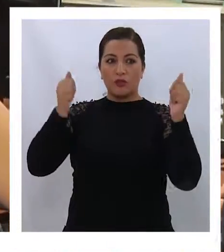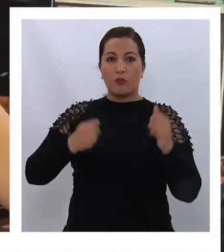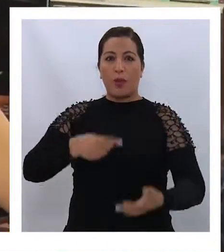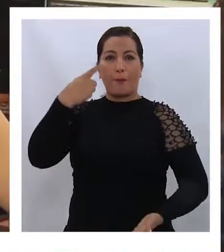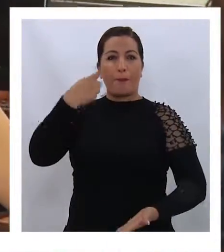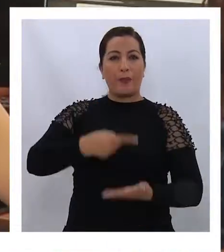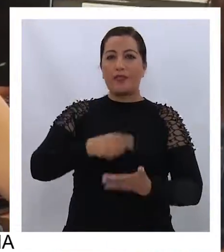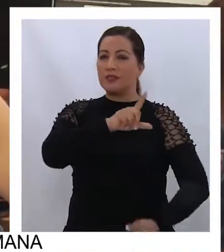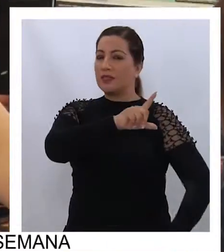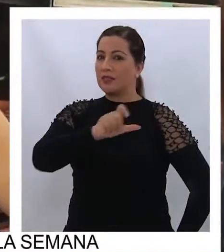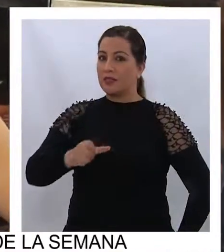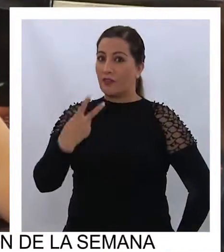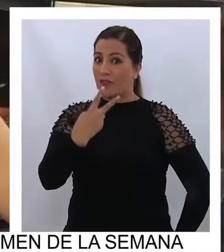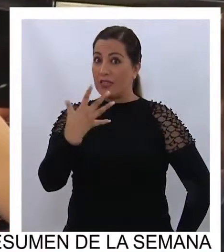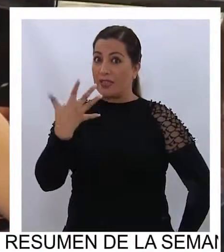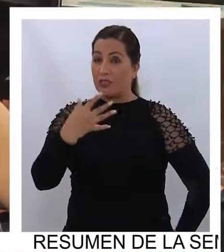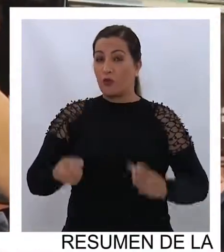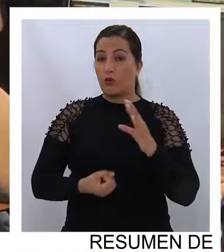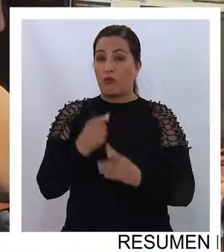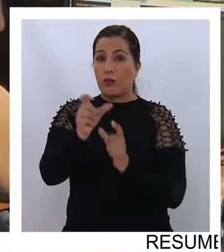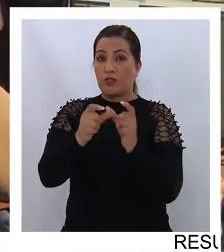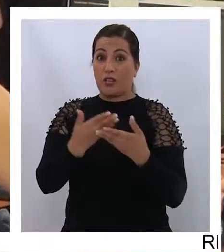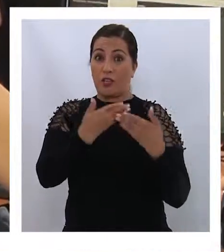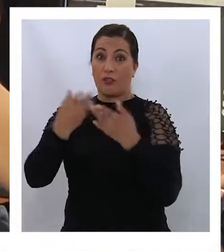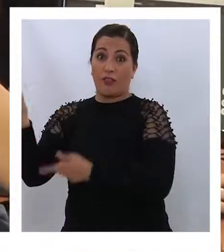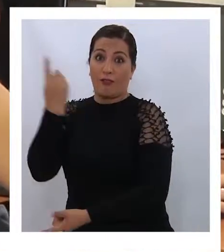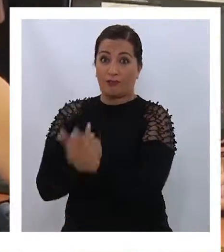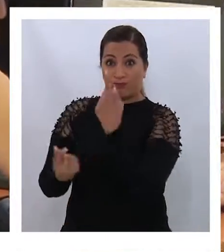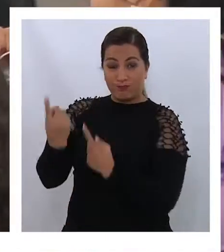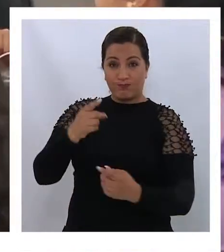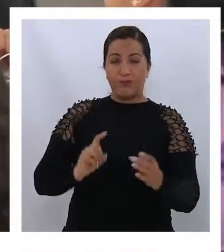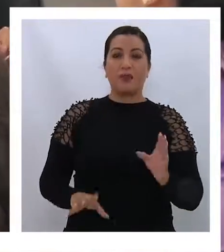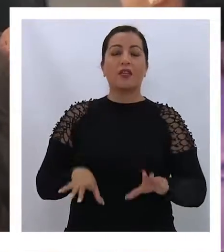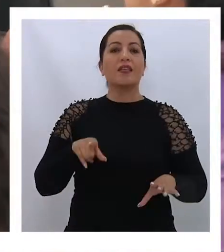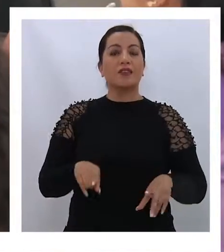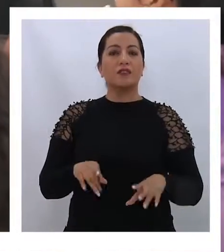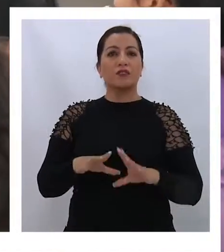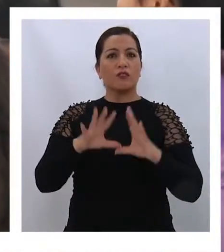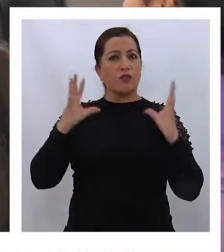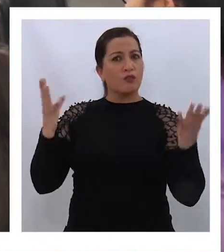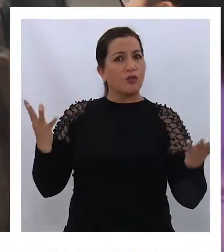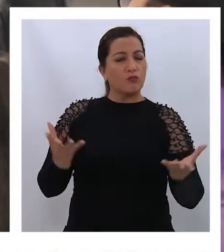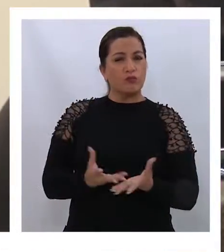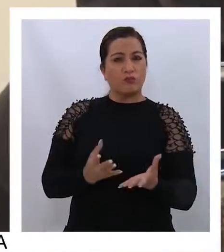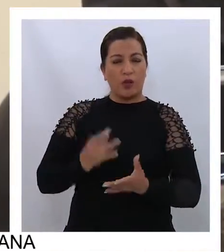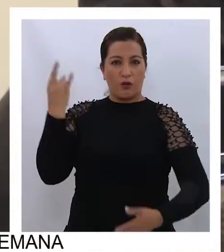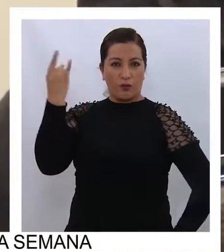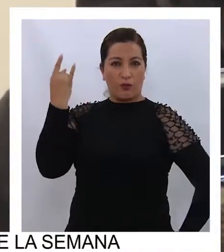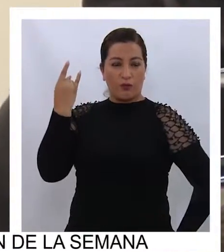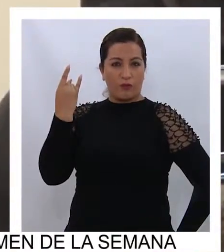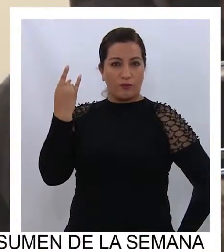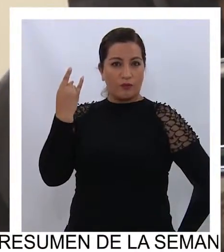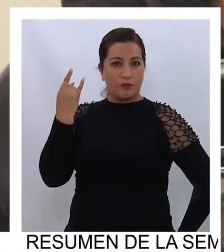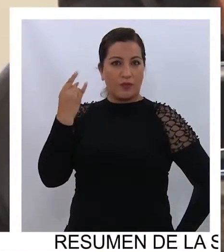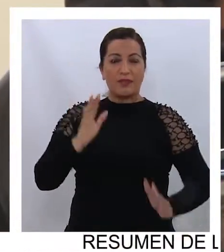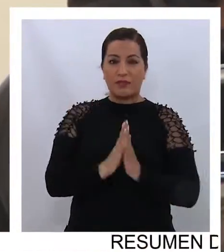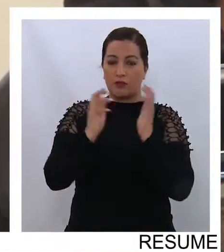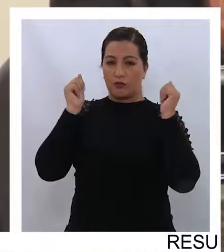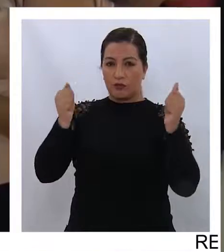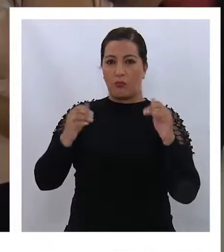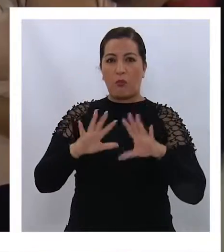.725 nuevos estudiantes y con ello el universo universitario de esa casa de estudios superiores